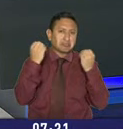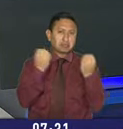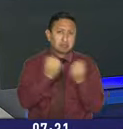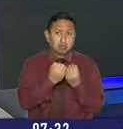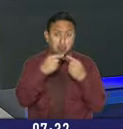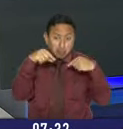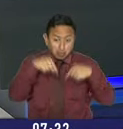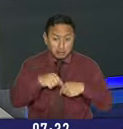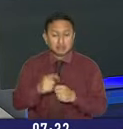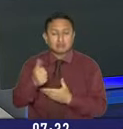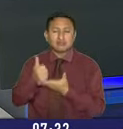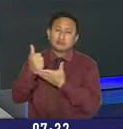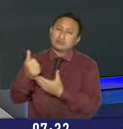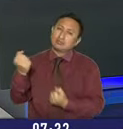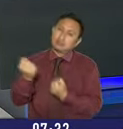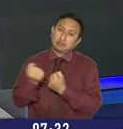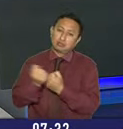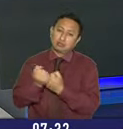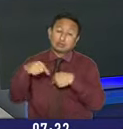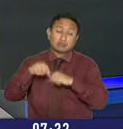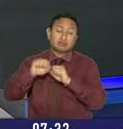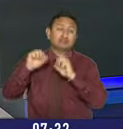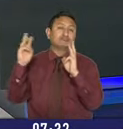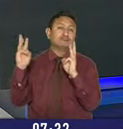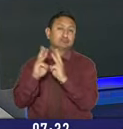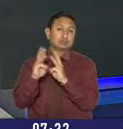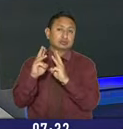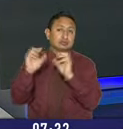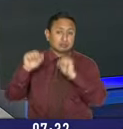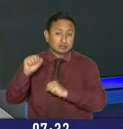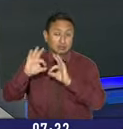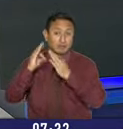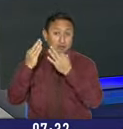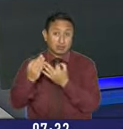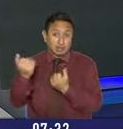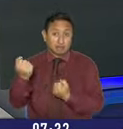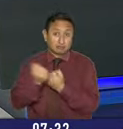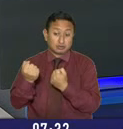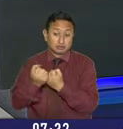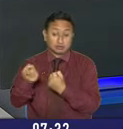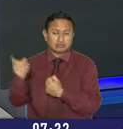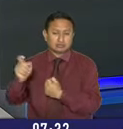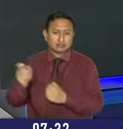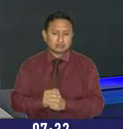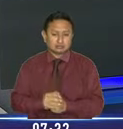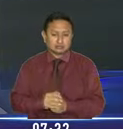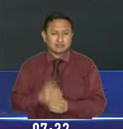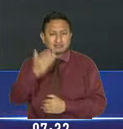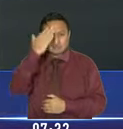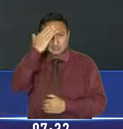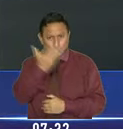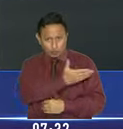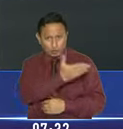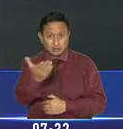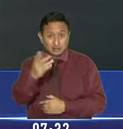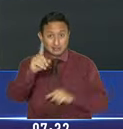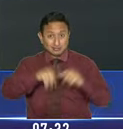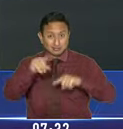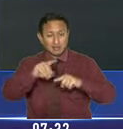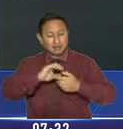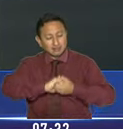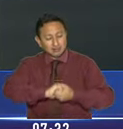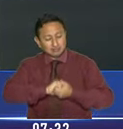de alguna manera para brindar apoyo a esta familia que hoy necesita. Sabemos de los corazones solidarios de nuestra gente y sabemos que un dolarito, vea,